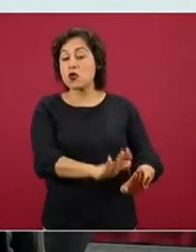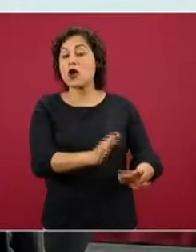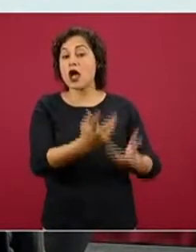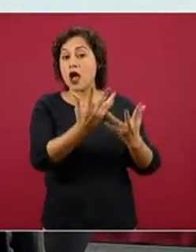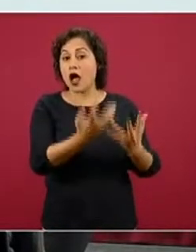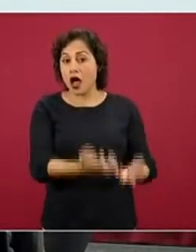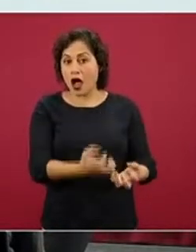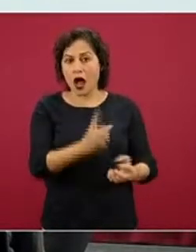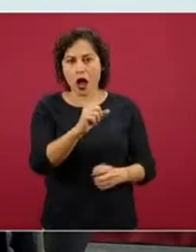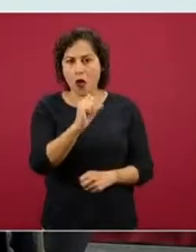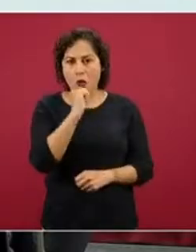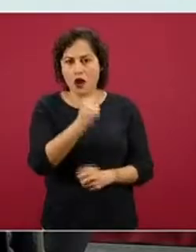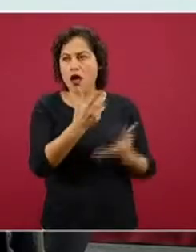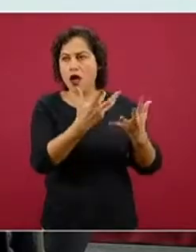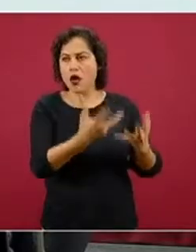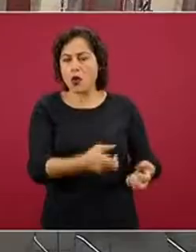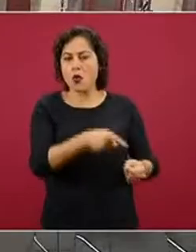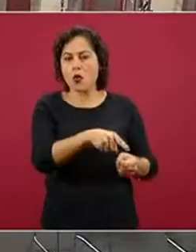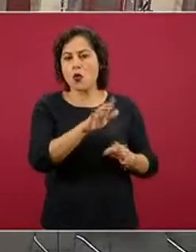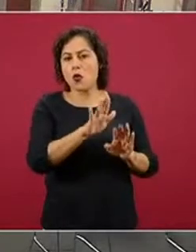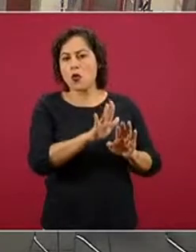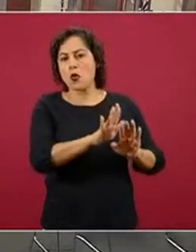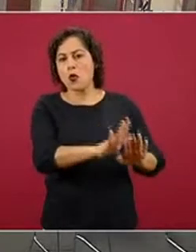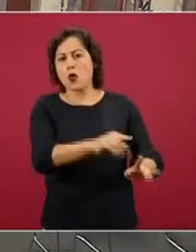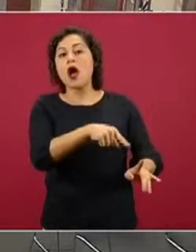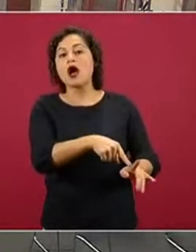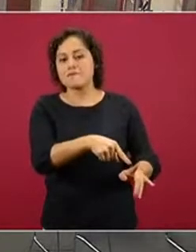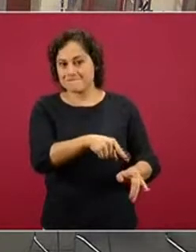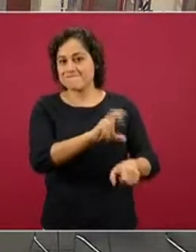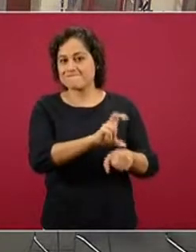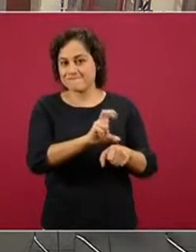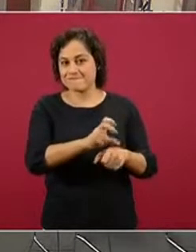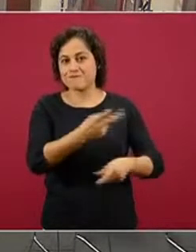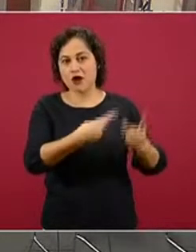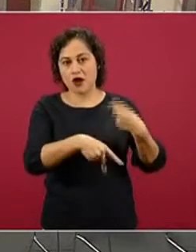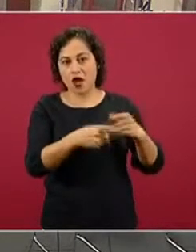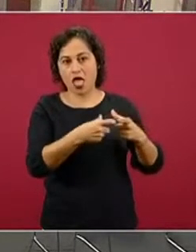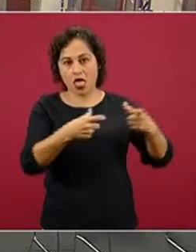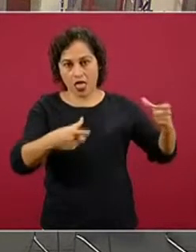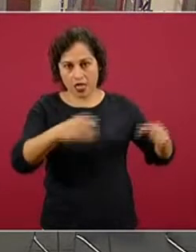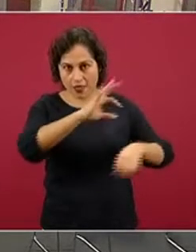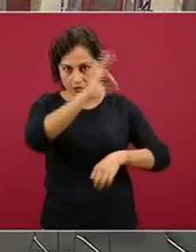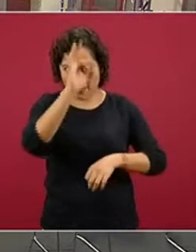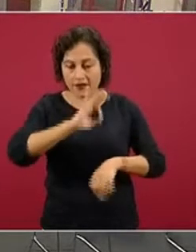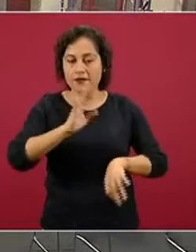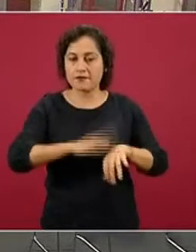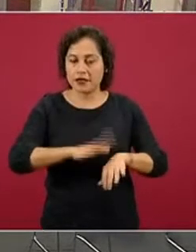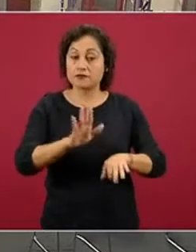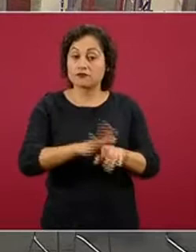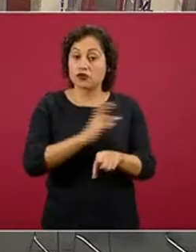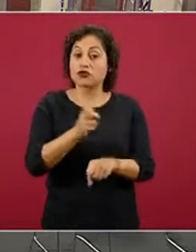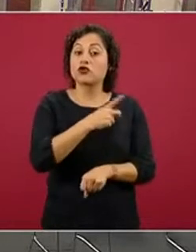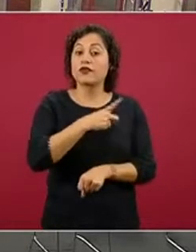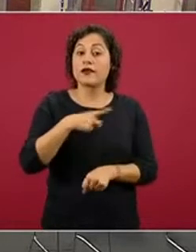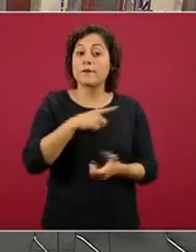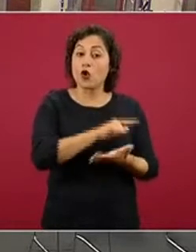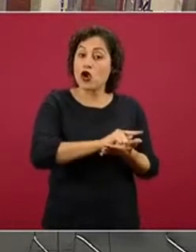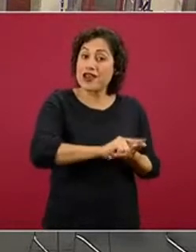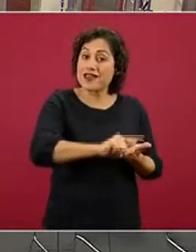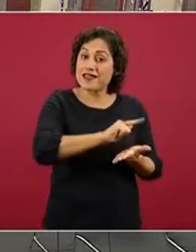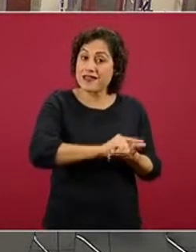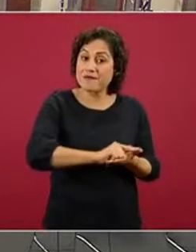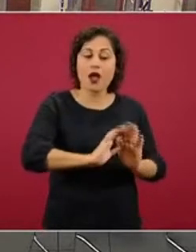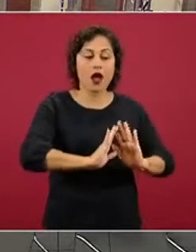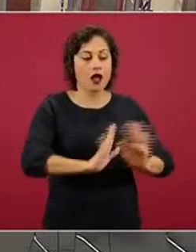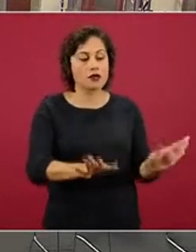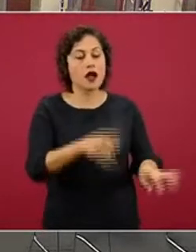favor? Entonces, bueno, ya platicamos un poco acerca de quién transmite la enfermedad y qué requiere este vector para